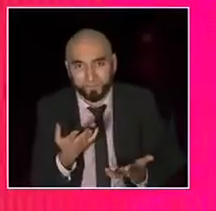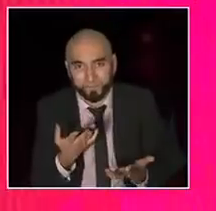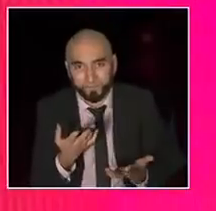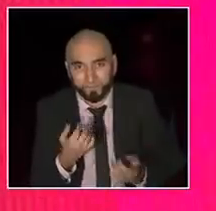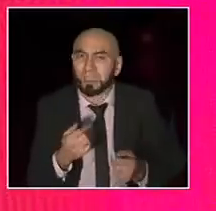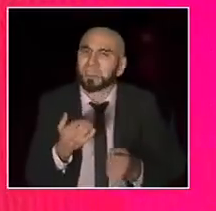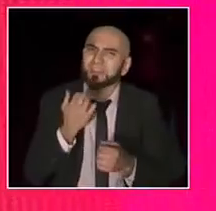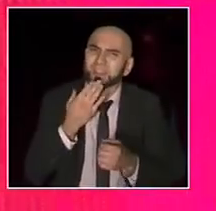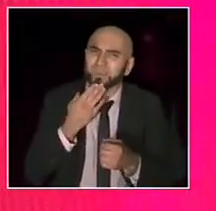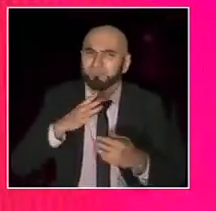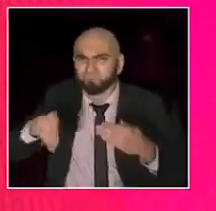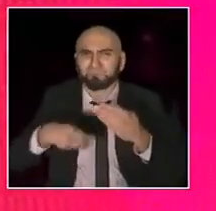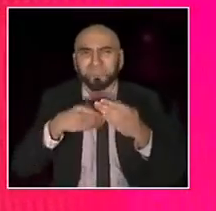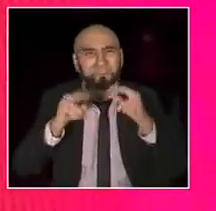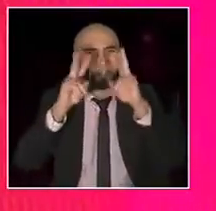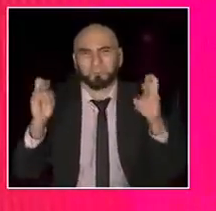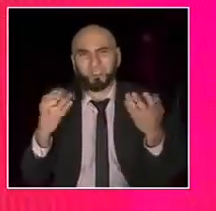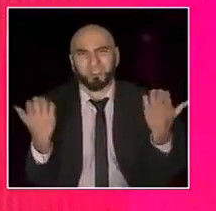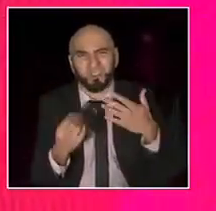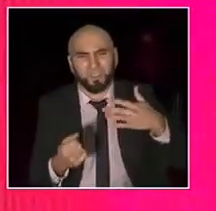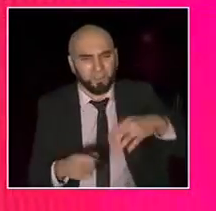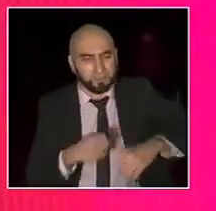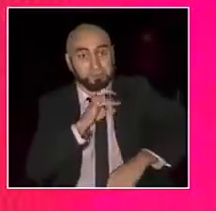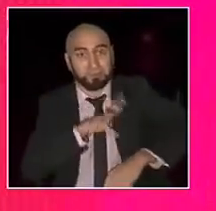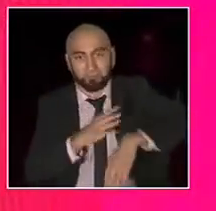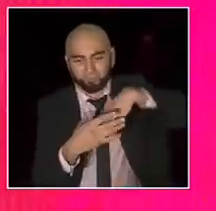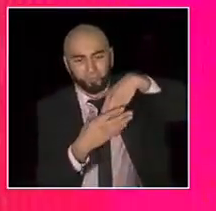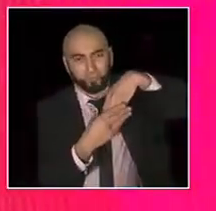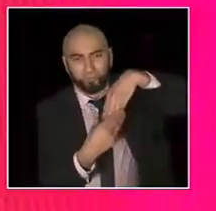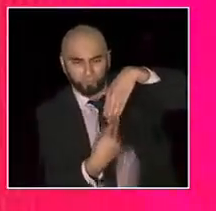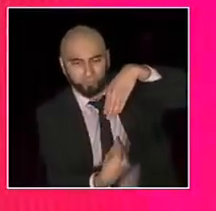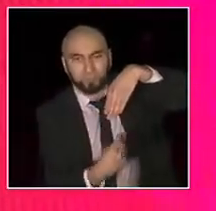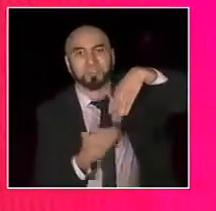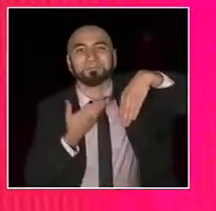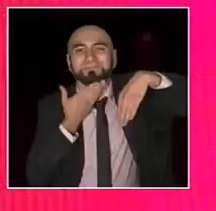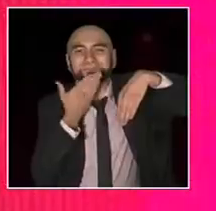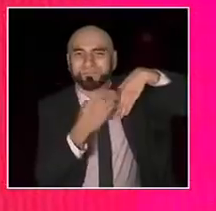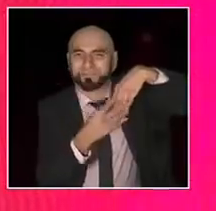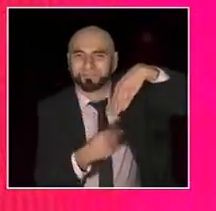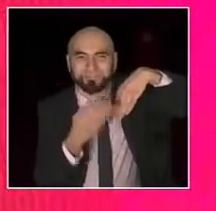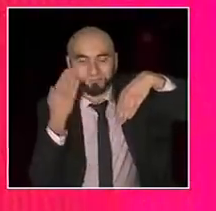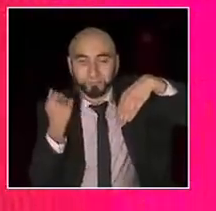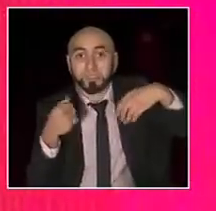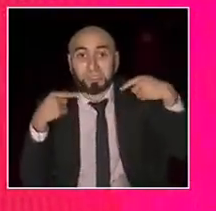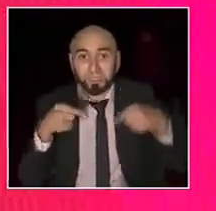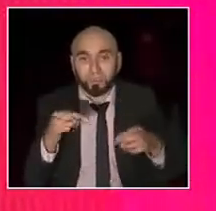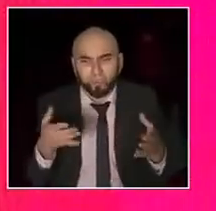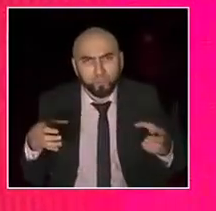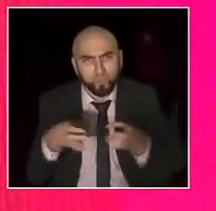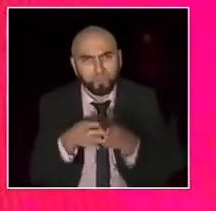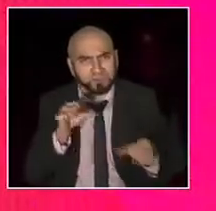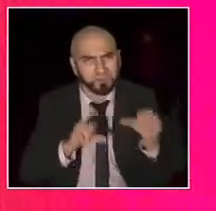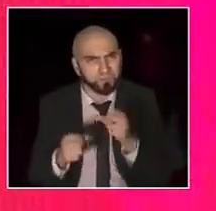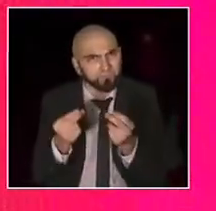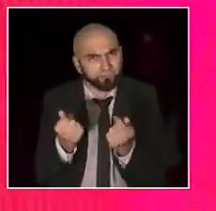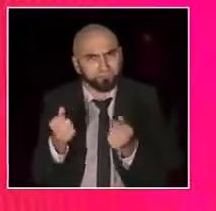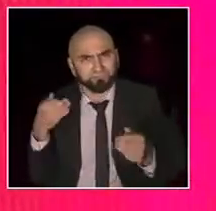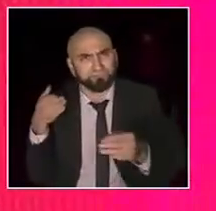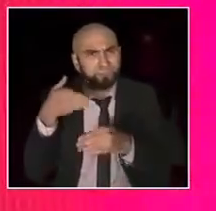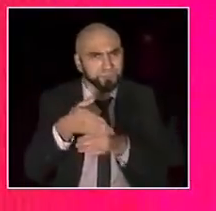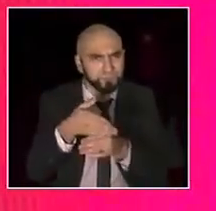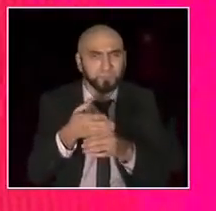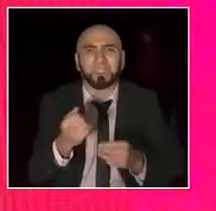queremos incorporar el tema de la Antártica, donde acabamos de estar un grupo de científicos y también